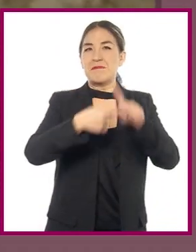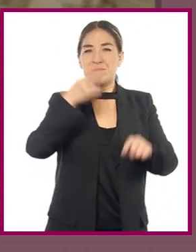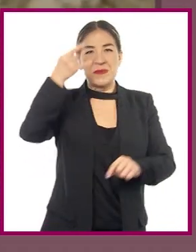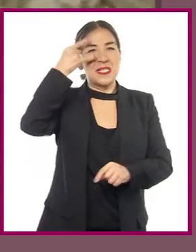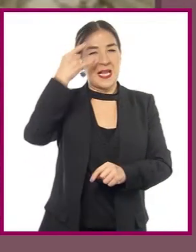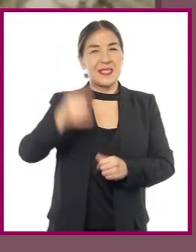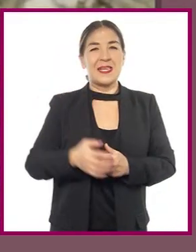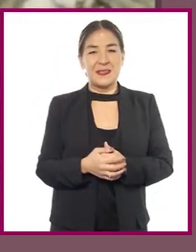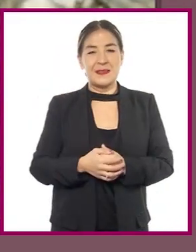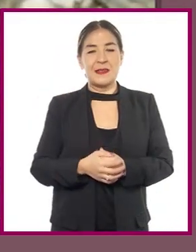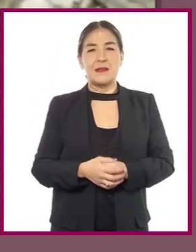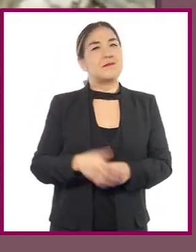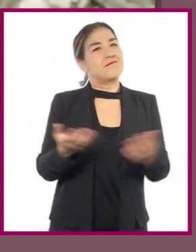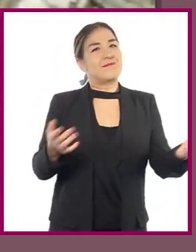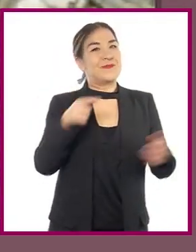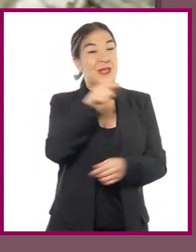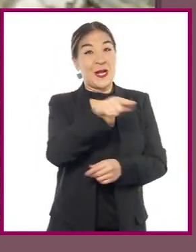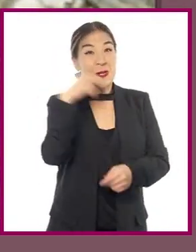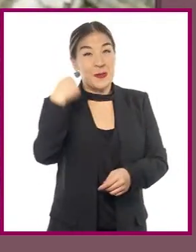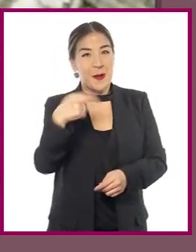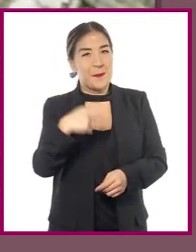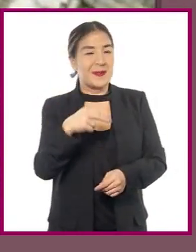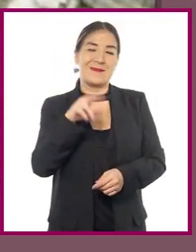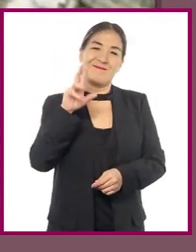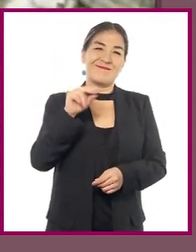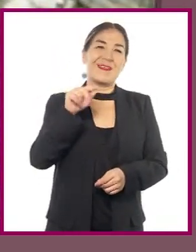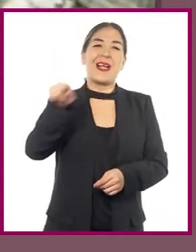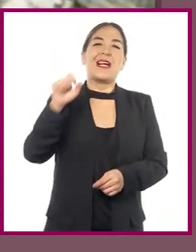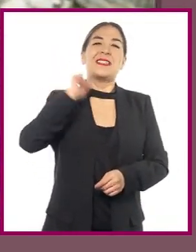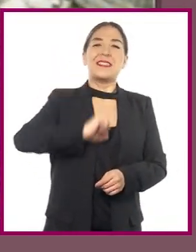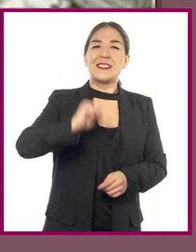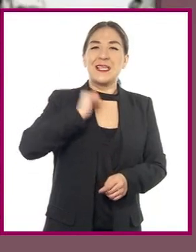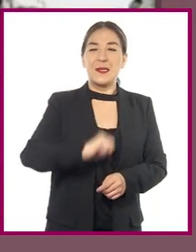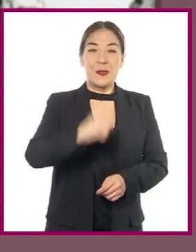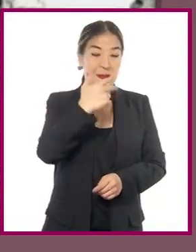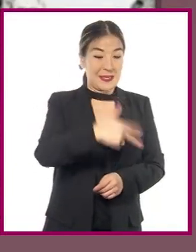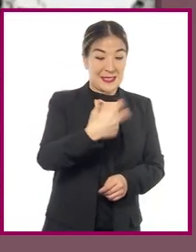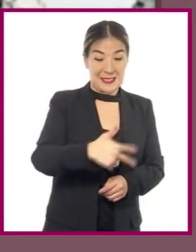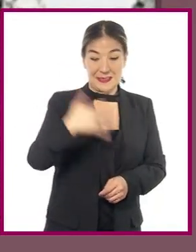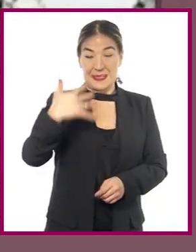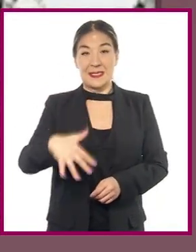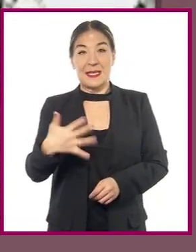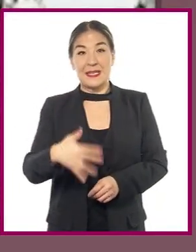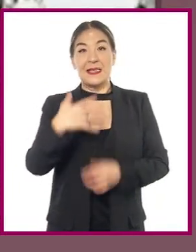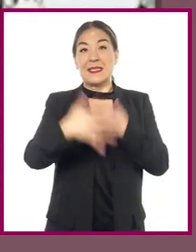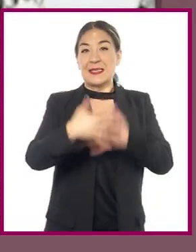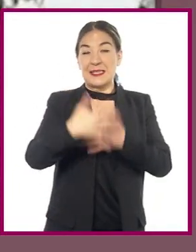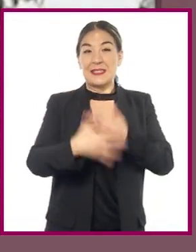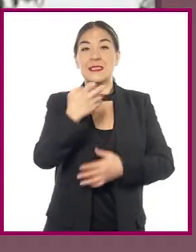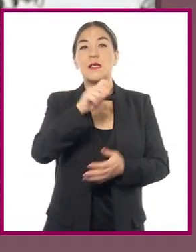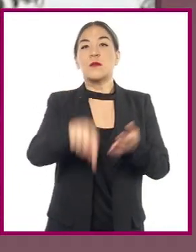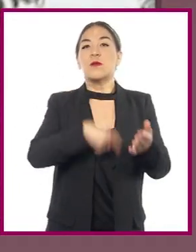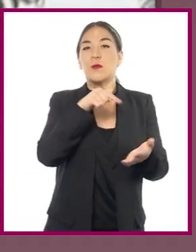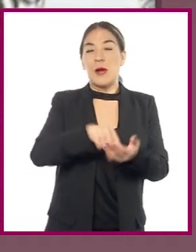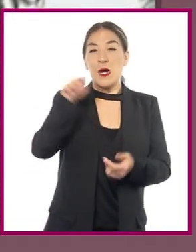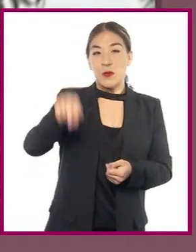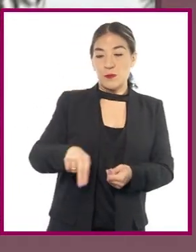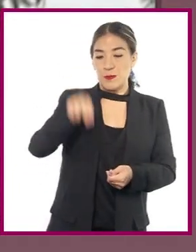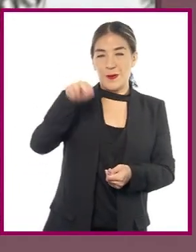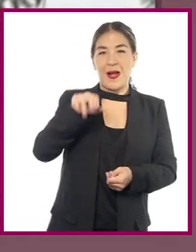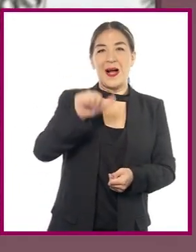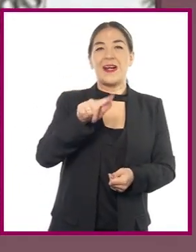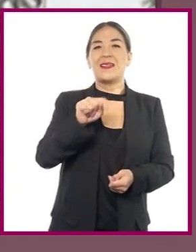Claro, no tenían ese nombre. Por ejemplo, en los siglos XIII y XV, los pueblos del Mediterráneo y del norte del